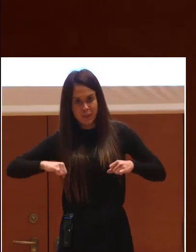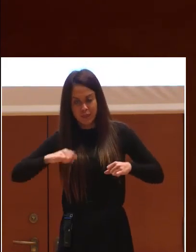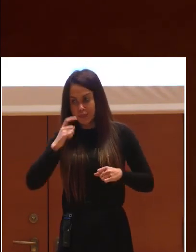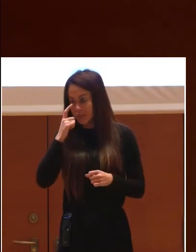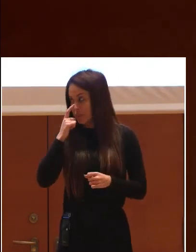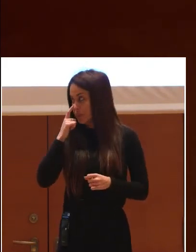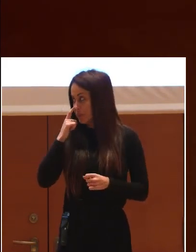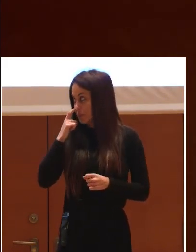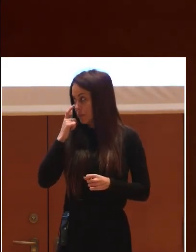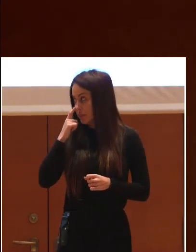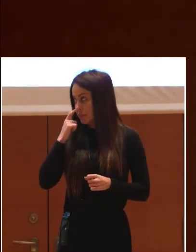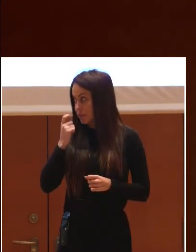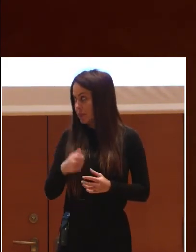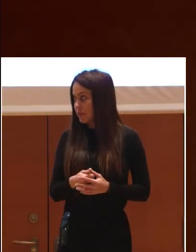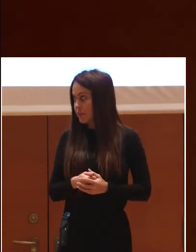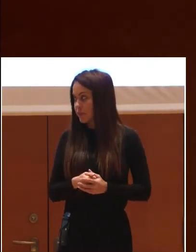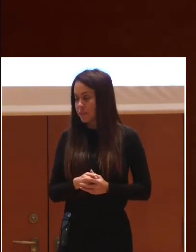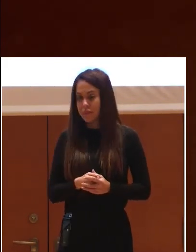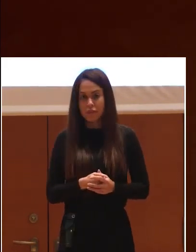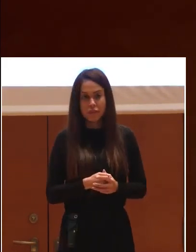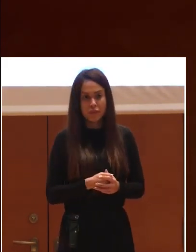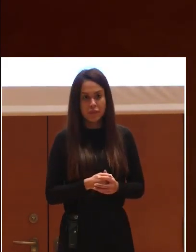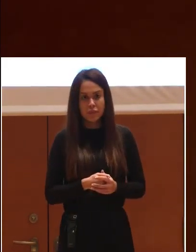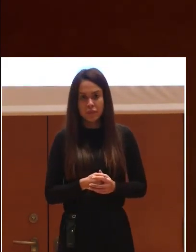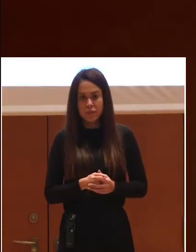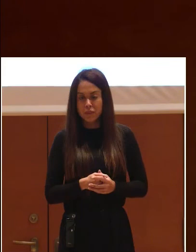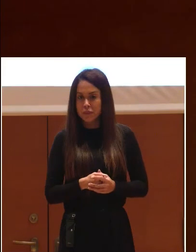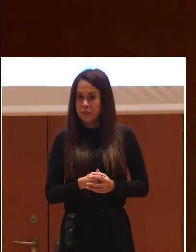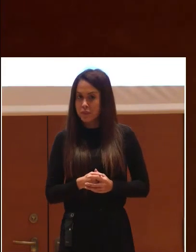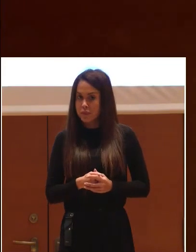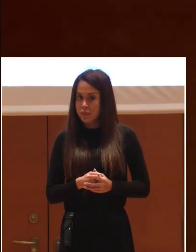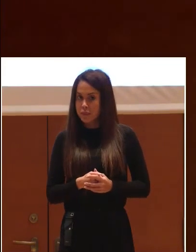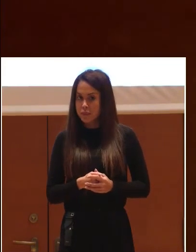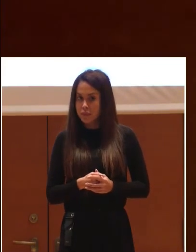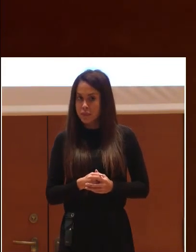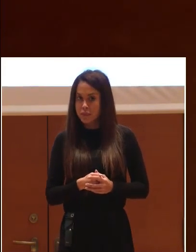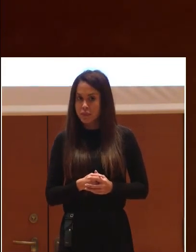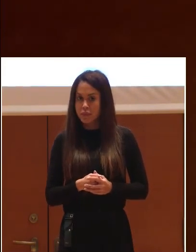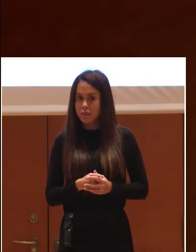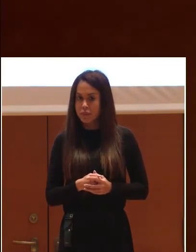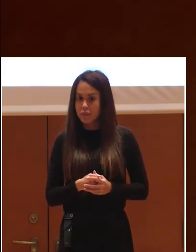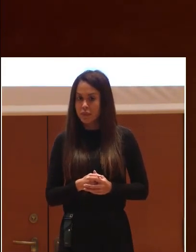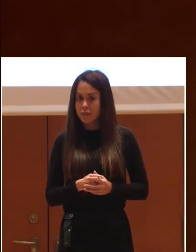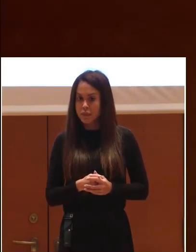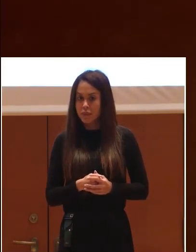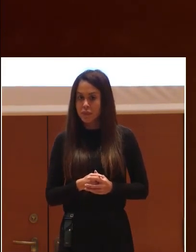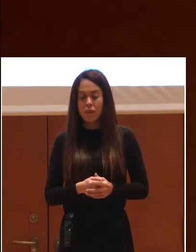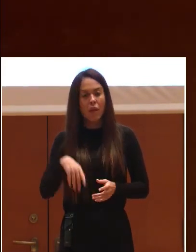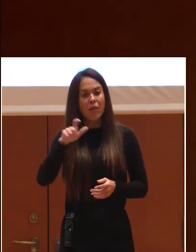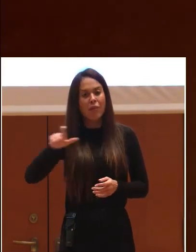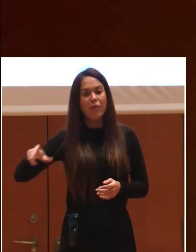y podrán ayudar a otras personas lo que tienen lo que poseen las personas mayores